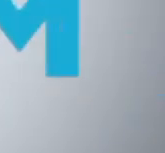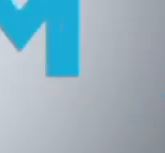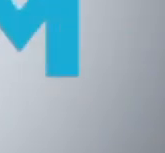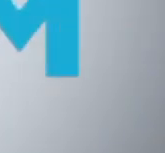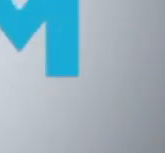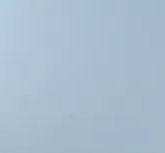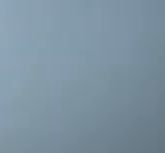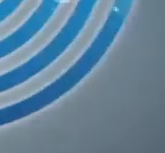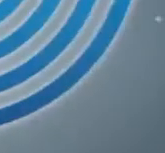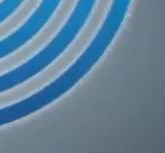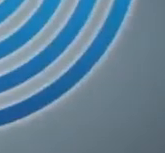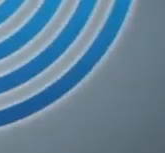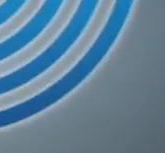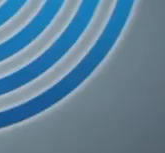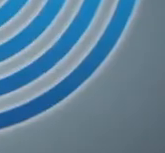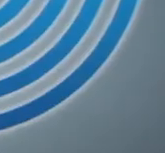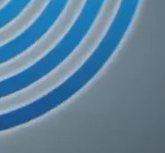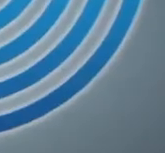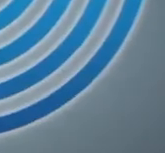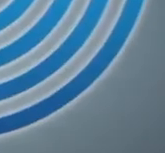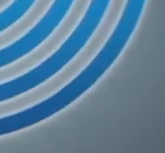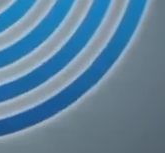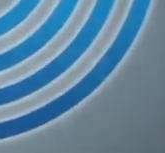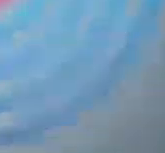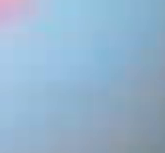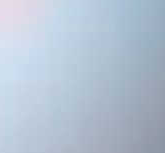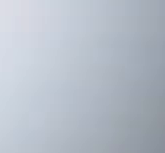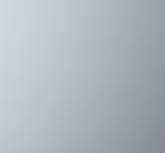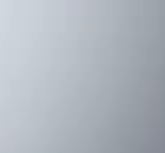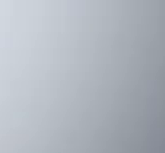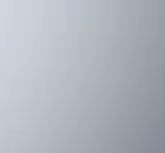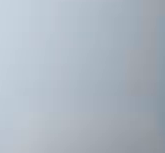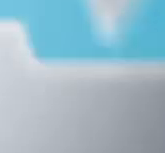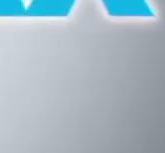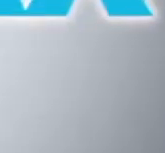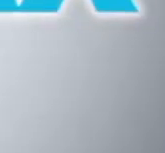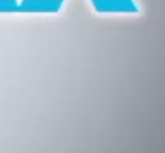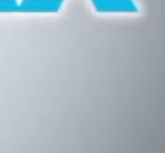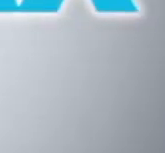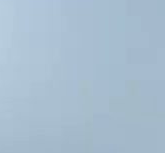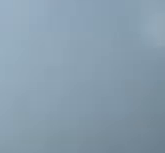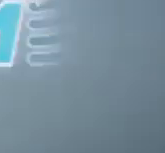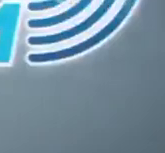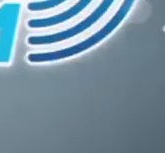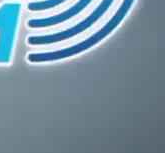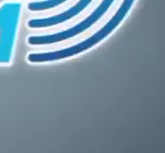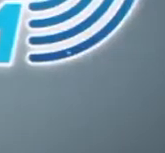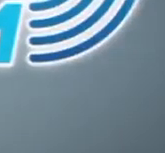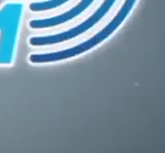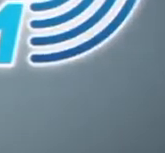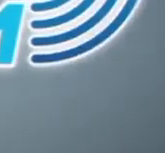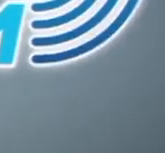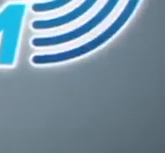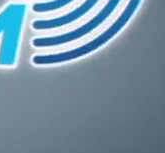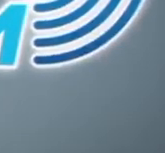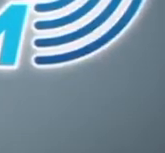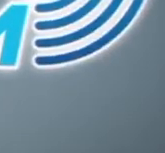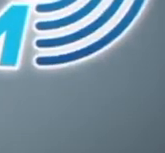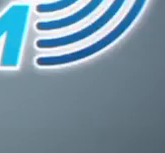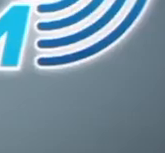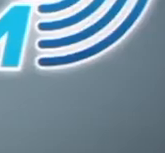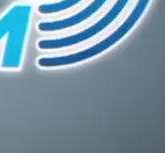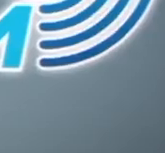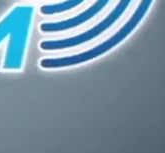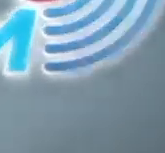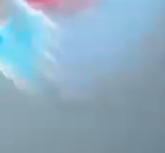XHCAL 94.3 FM, Radio Calpulalpan. XHTLAX, Radio Altiplano